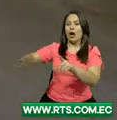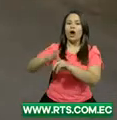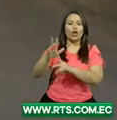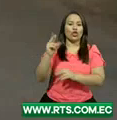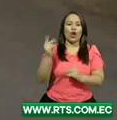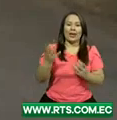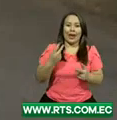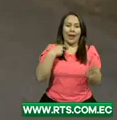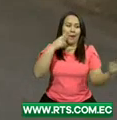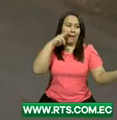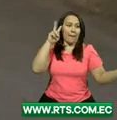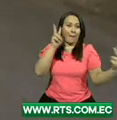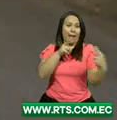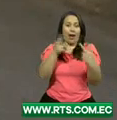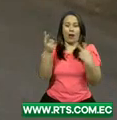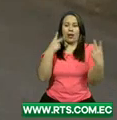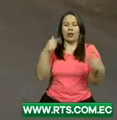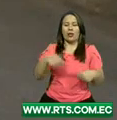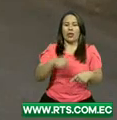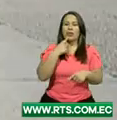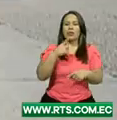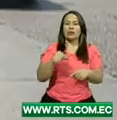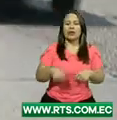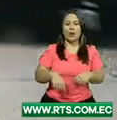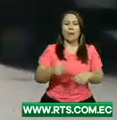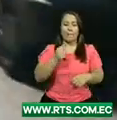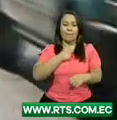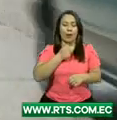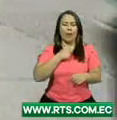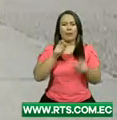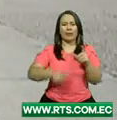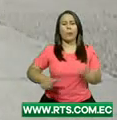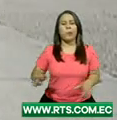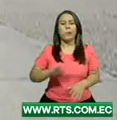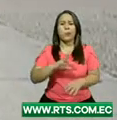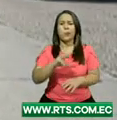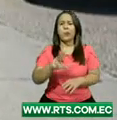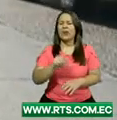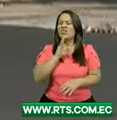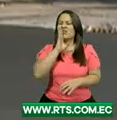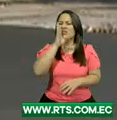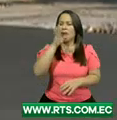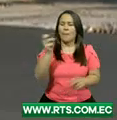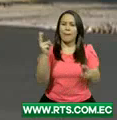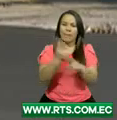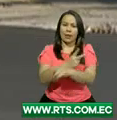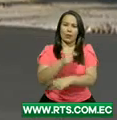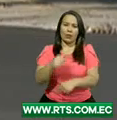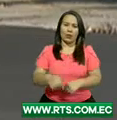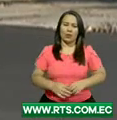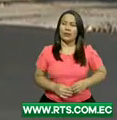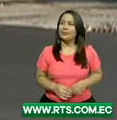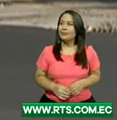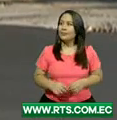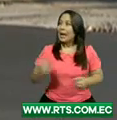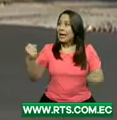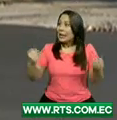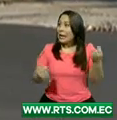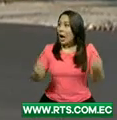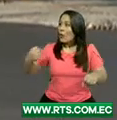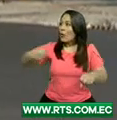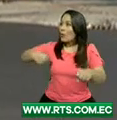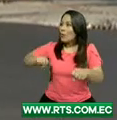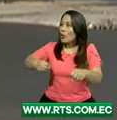rostro pero aseguran que es un sector donde los dueños de lo ajeno hacen su fiesta así en carros en